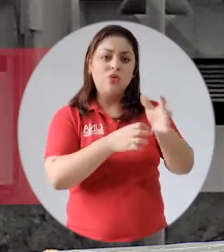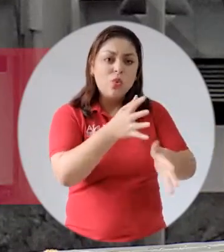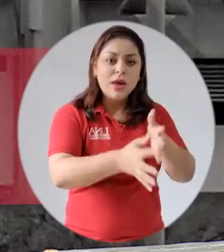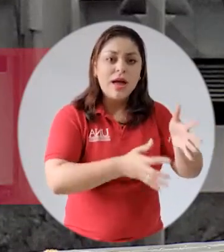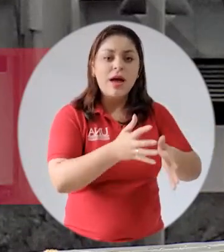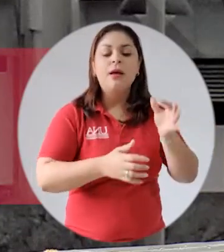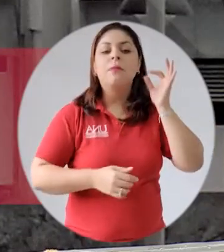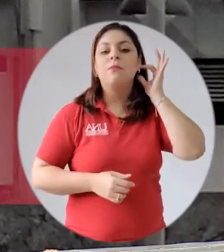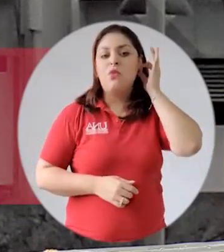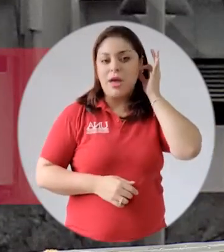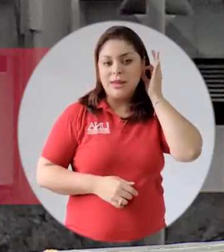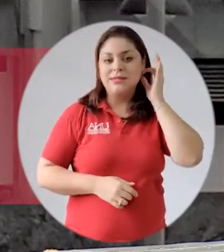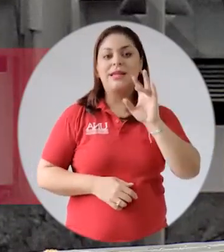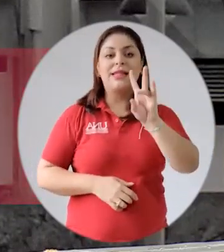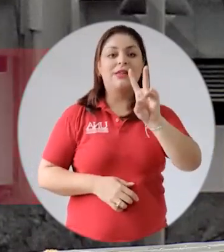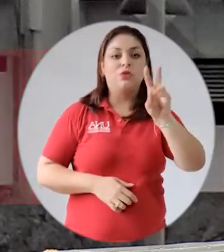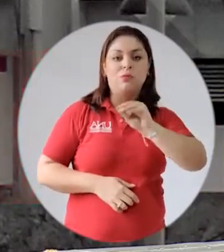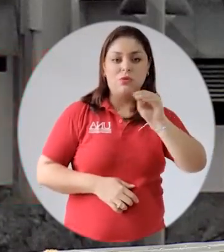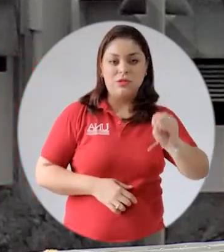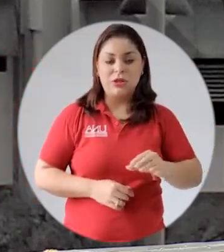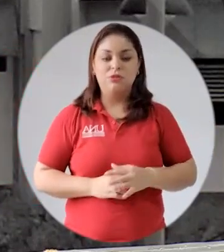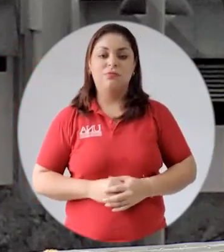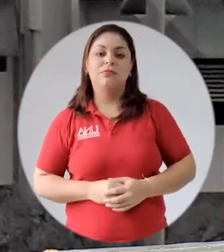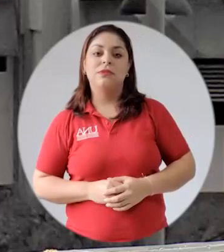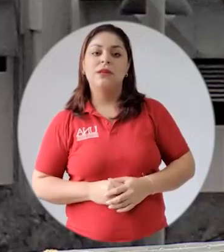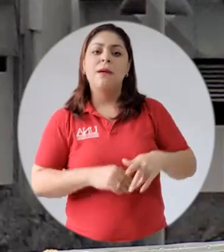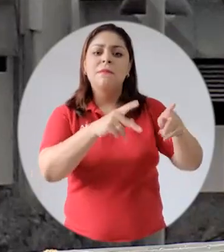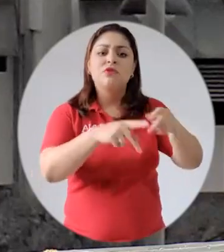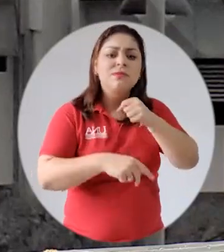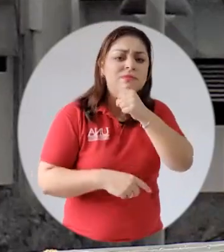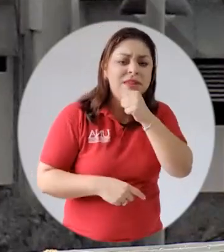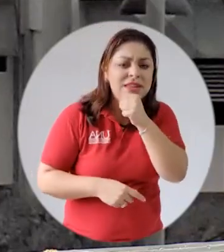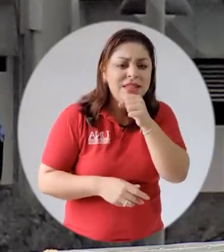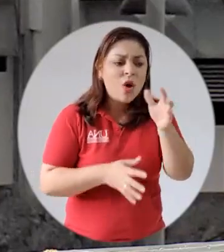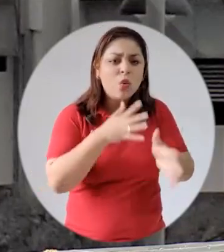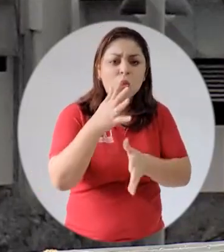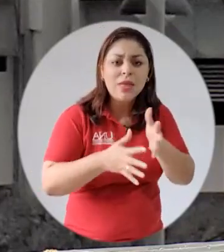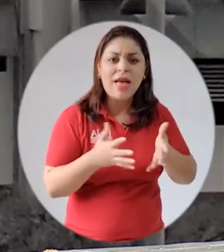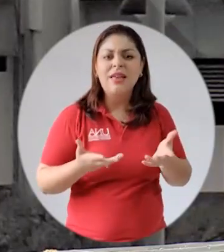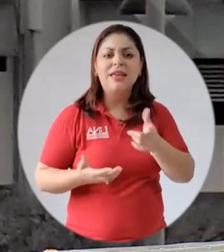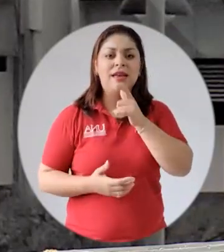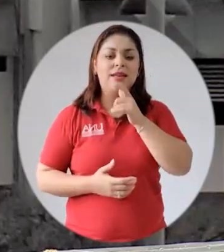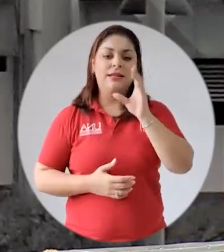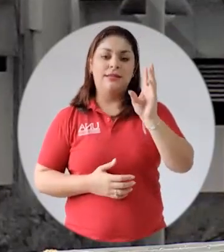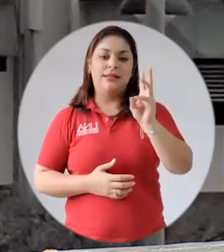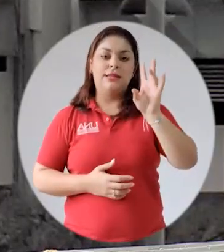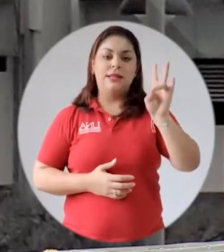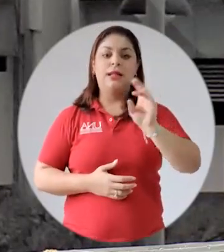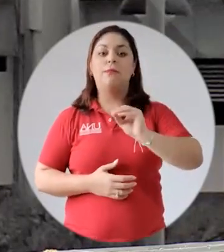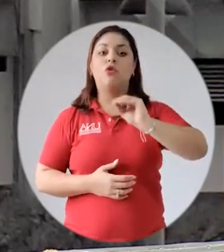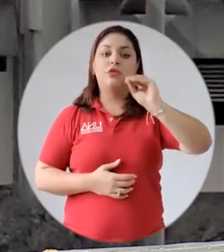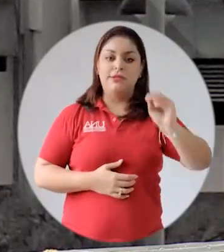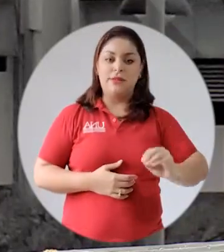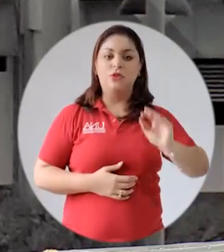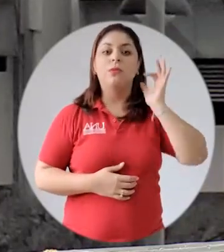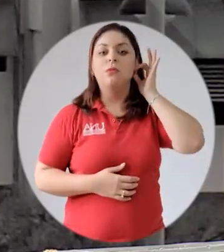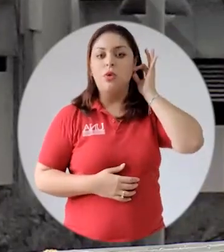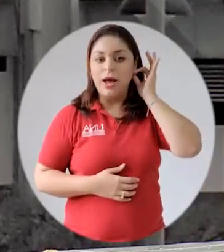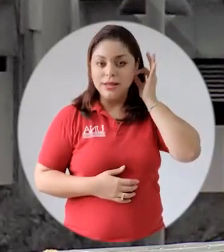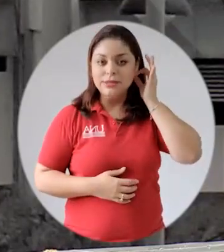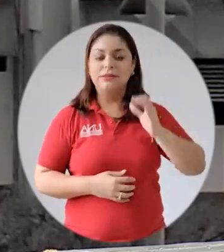el tiempo de estar pendiente es un tiempo significativo. Yo también quería como decir, de ese total